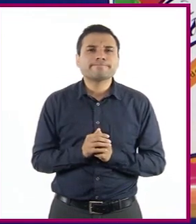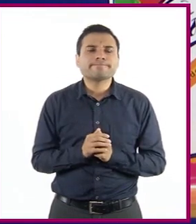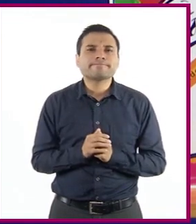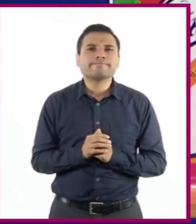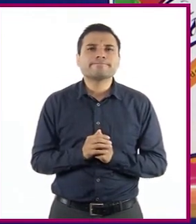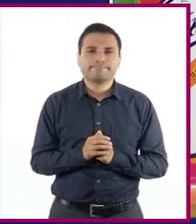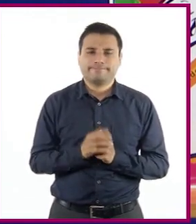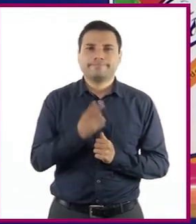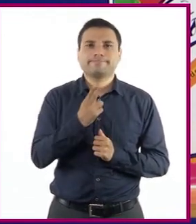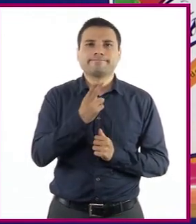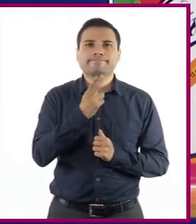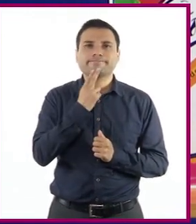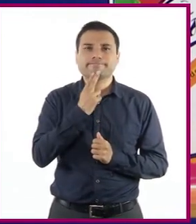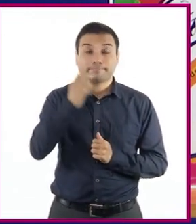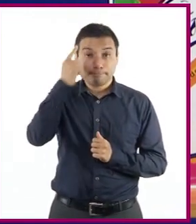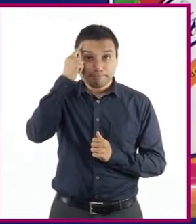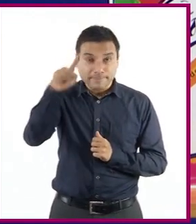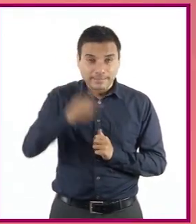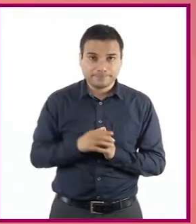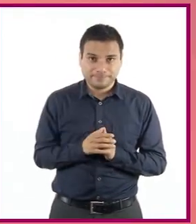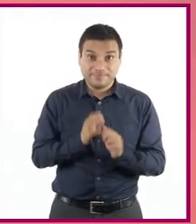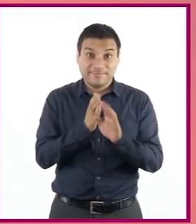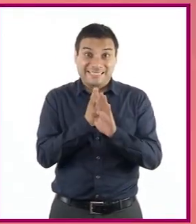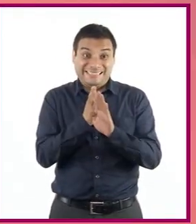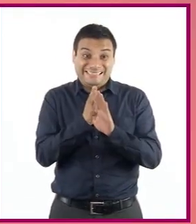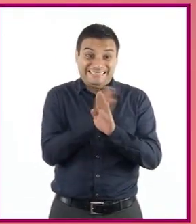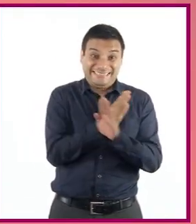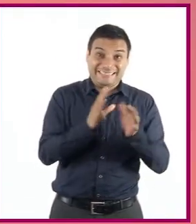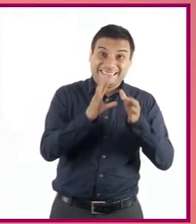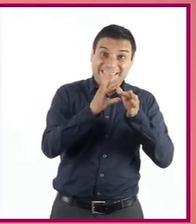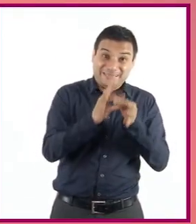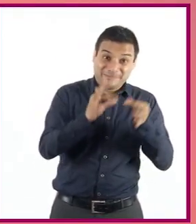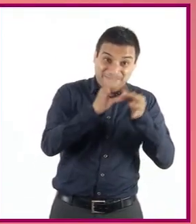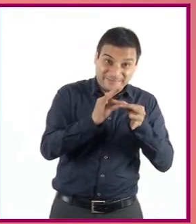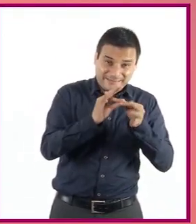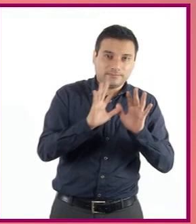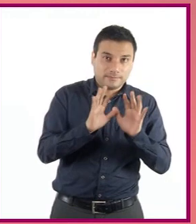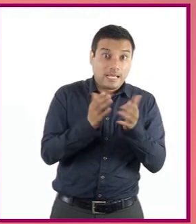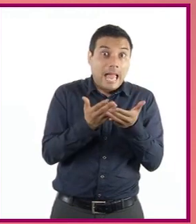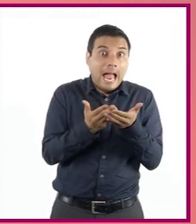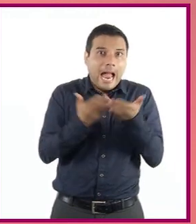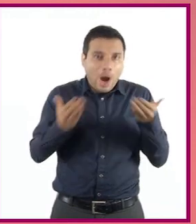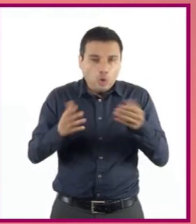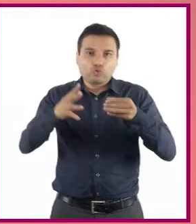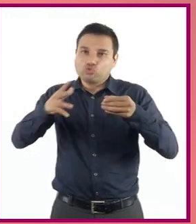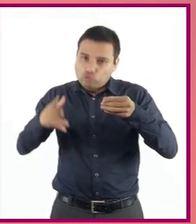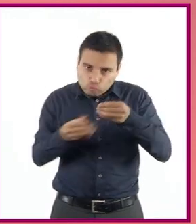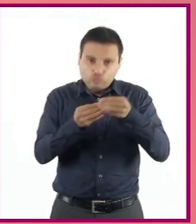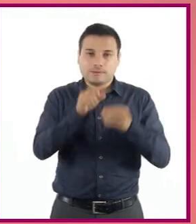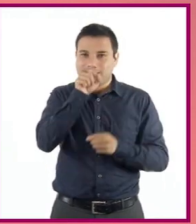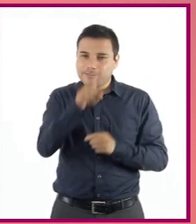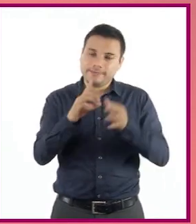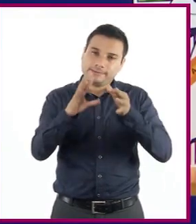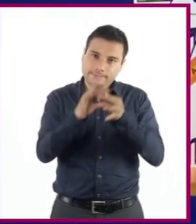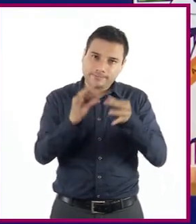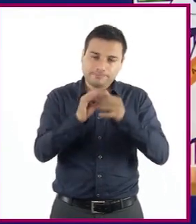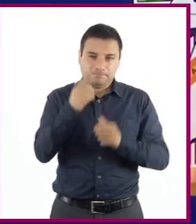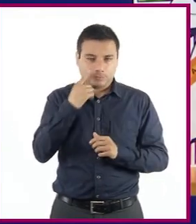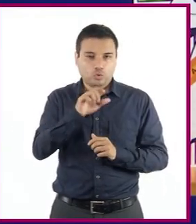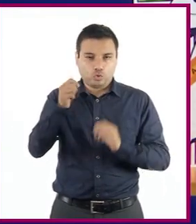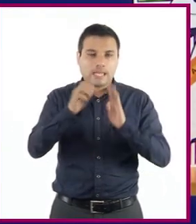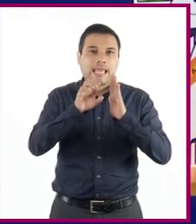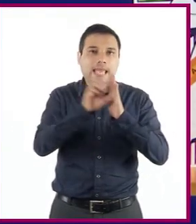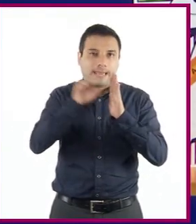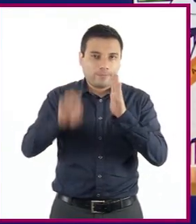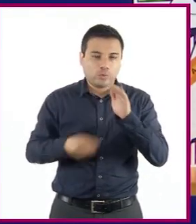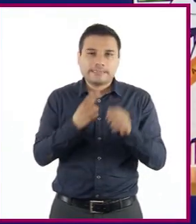se empleó para indicar que lo mencionado se suma a lo dicho anteriormente. Otro uso que se puede dar es para